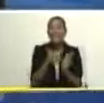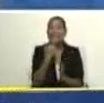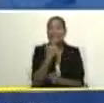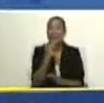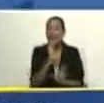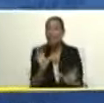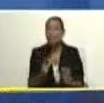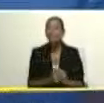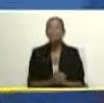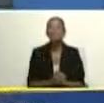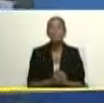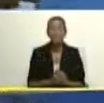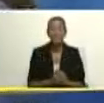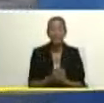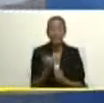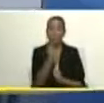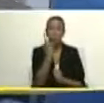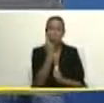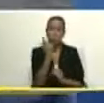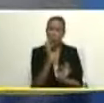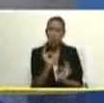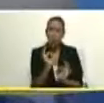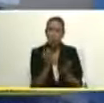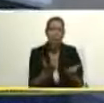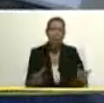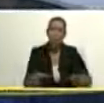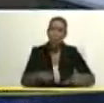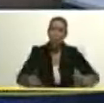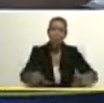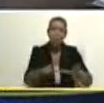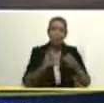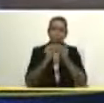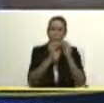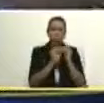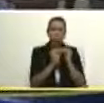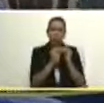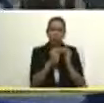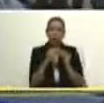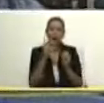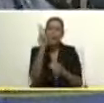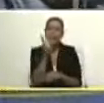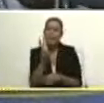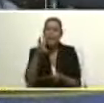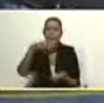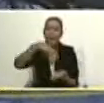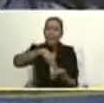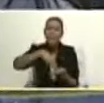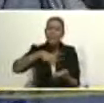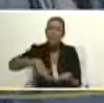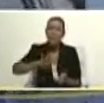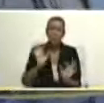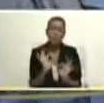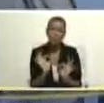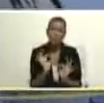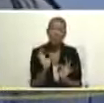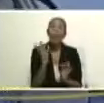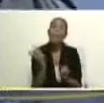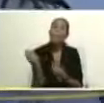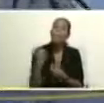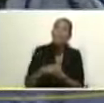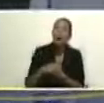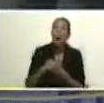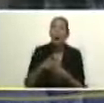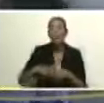presidente, aunque no es la única institución que usted ha recuperado a través del 1x10, a través de las Bricomiles. En el